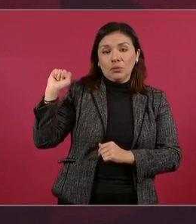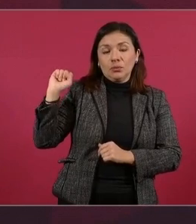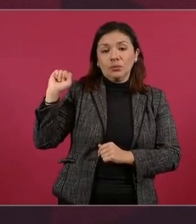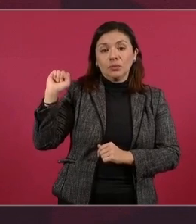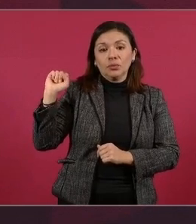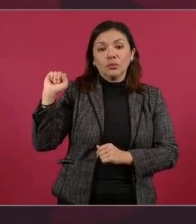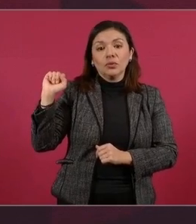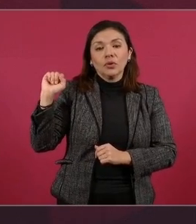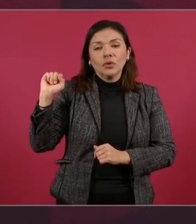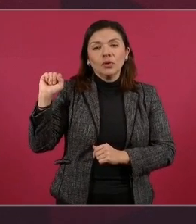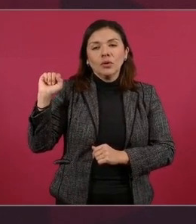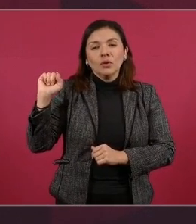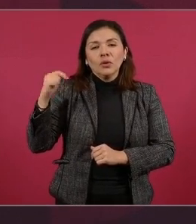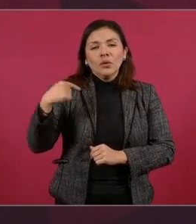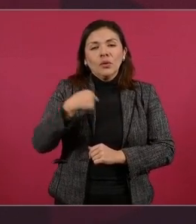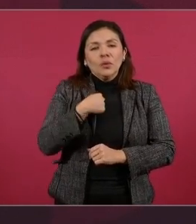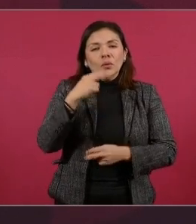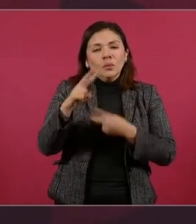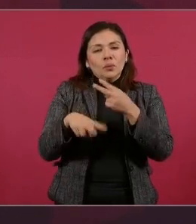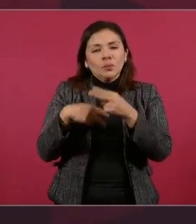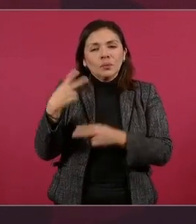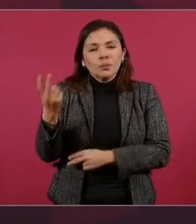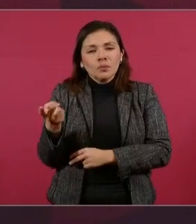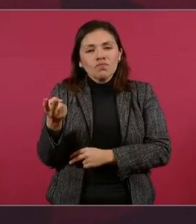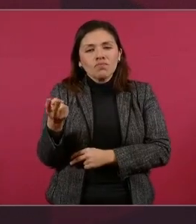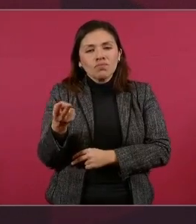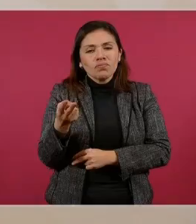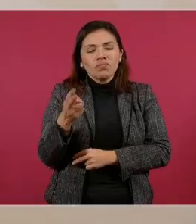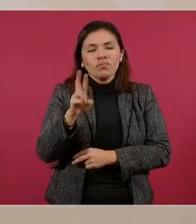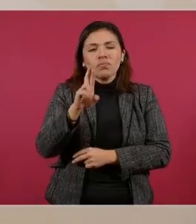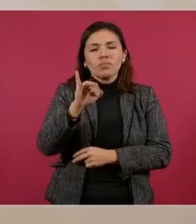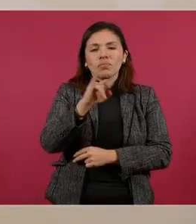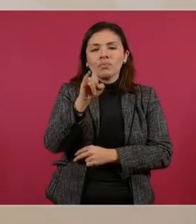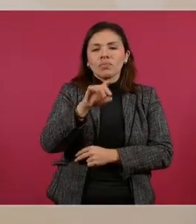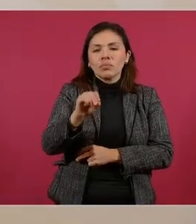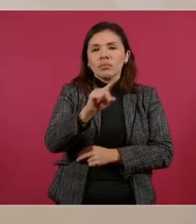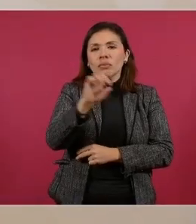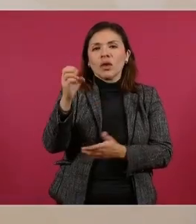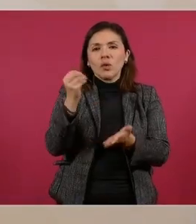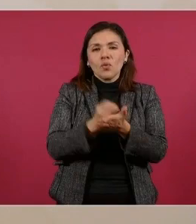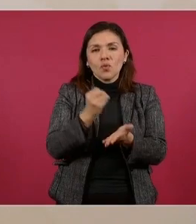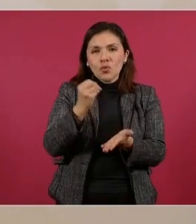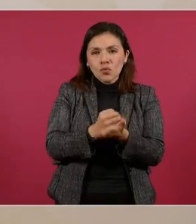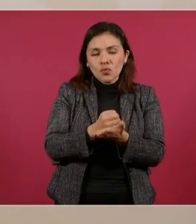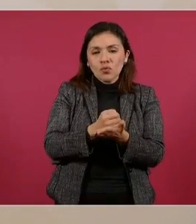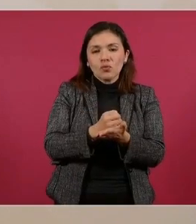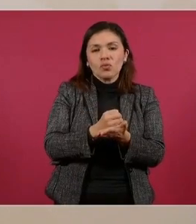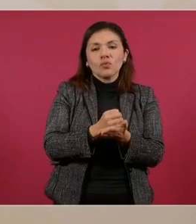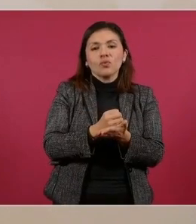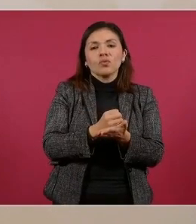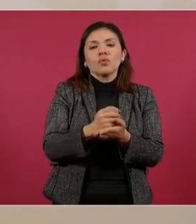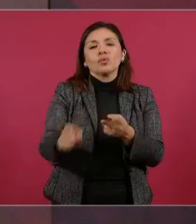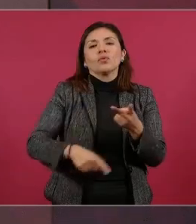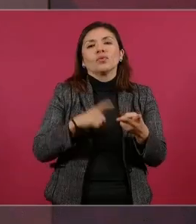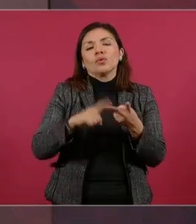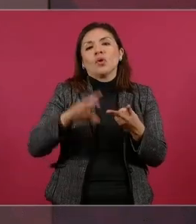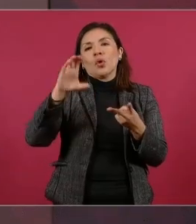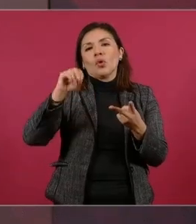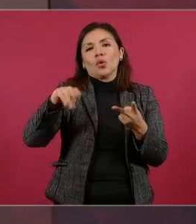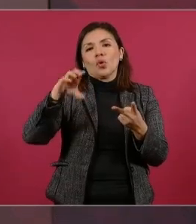sábado estuve en risod deoro y en la